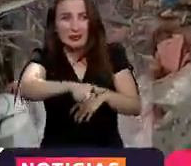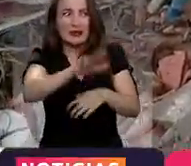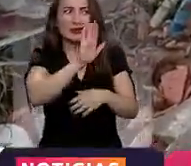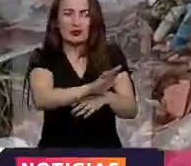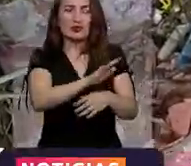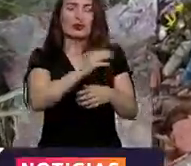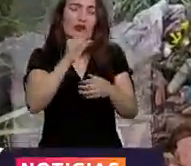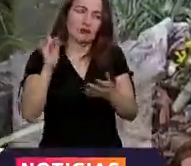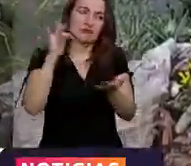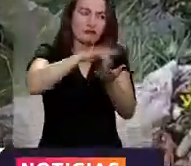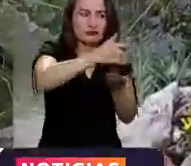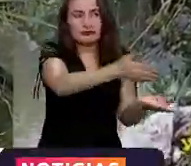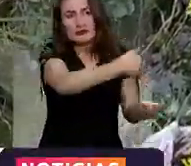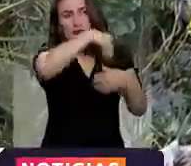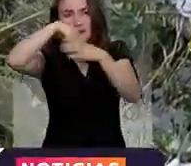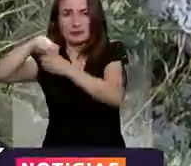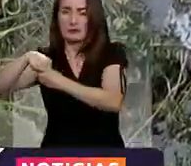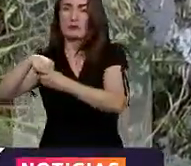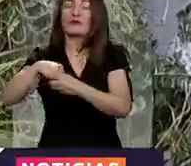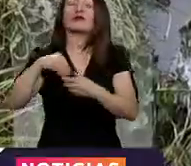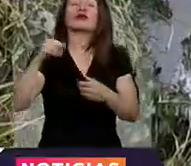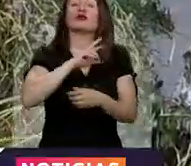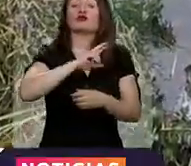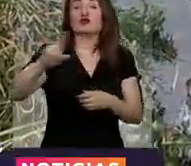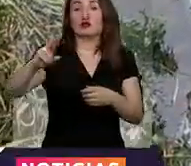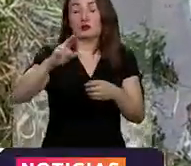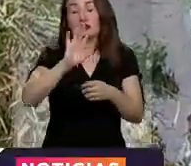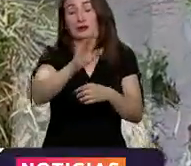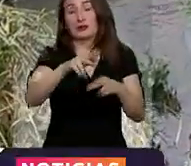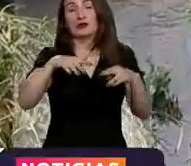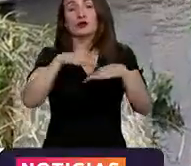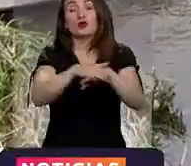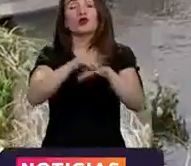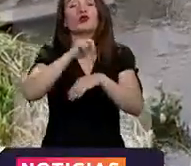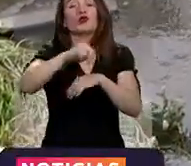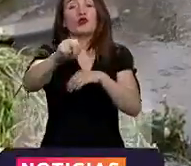importante quebrada, y la Subred Norte evalúa la situación de salud pública que se genera.